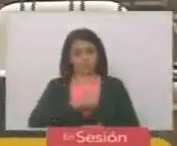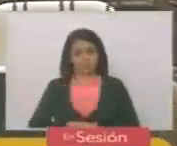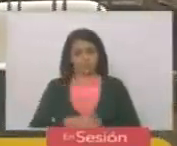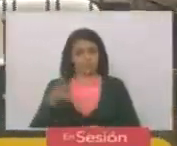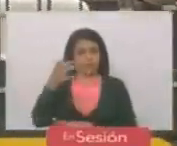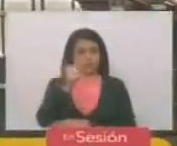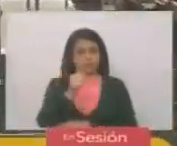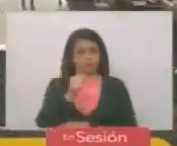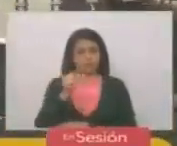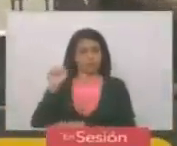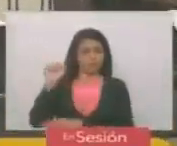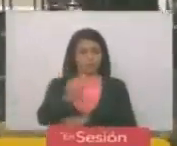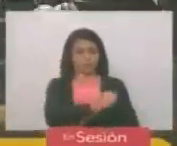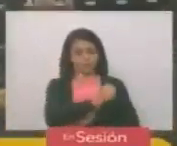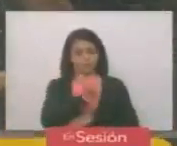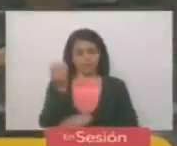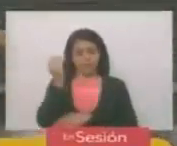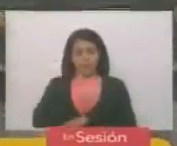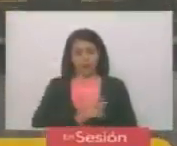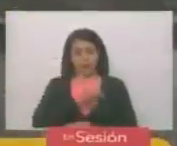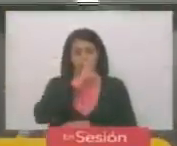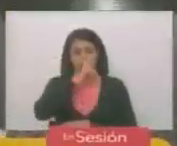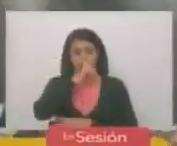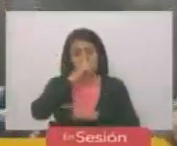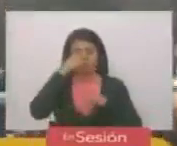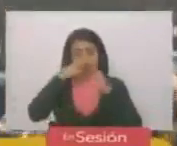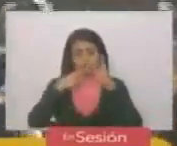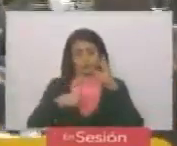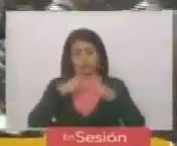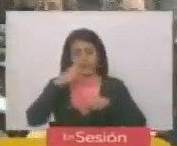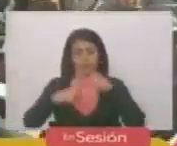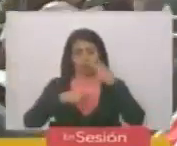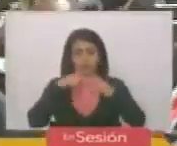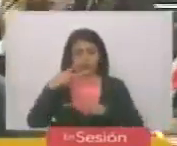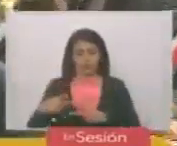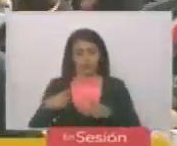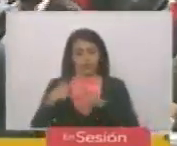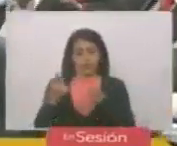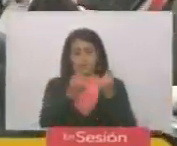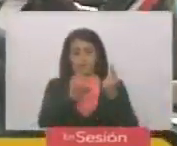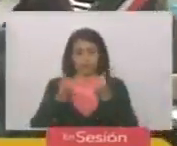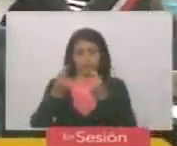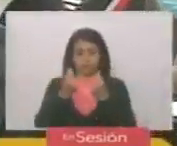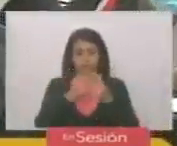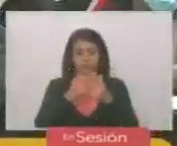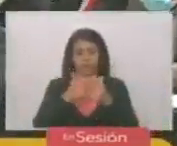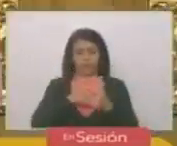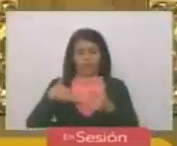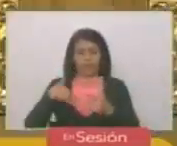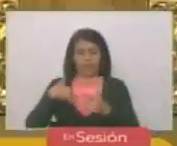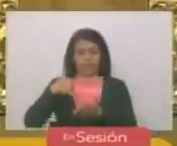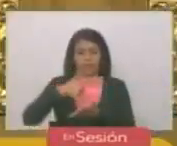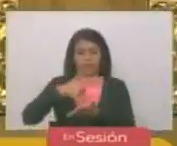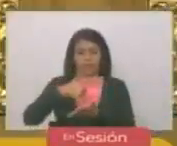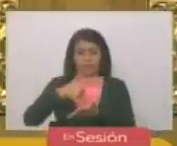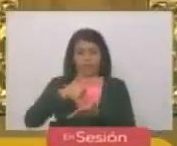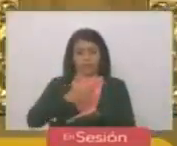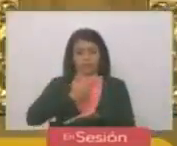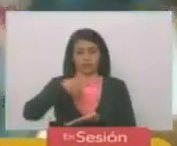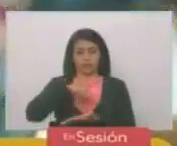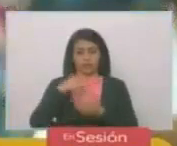logrado vencer las más crueles agresiones políticas y económicas que intentaron debilitar